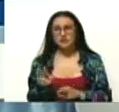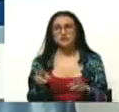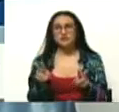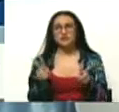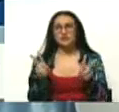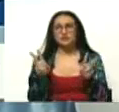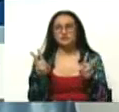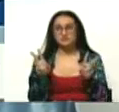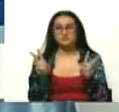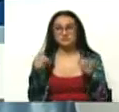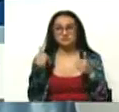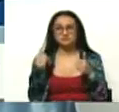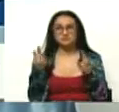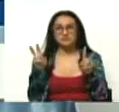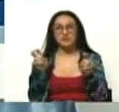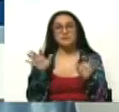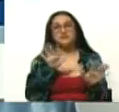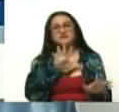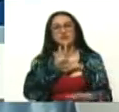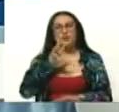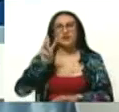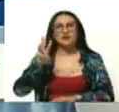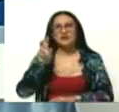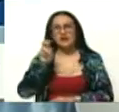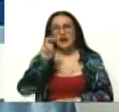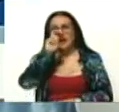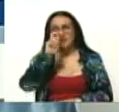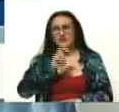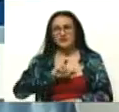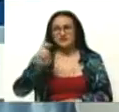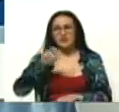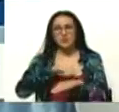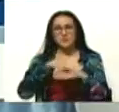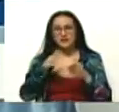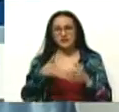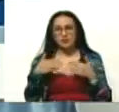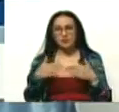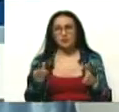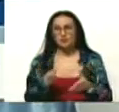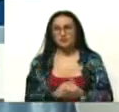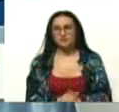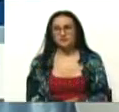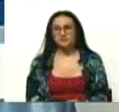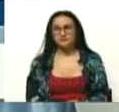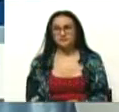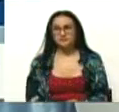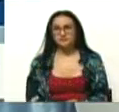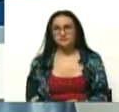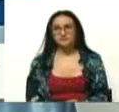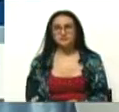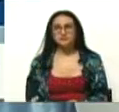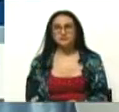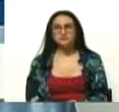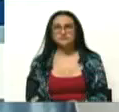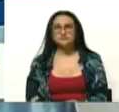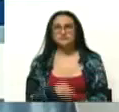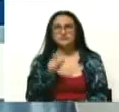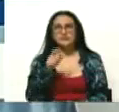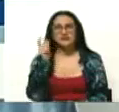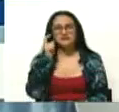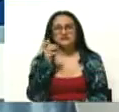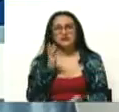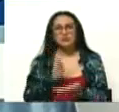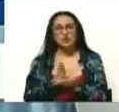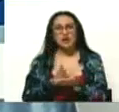marco del 53 aniversario del Ministerio Público. Una fecha para nosotros siempre